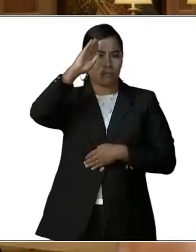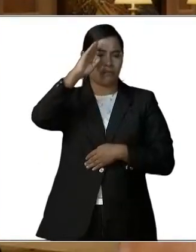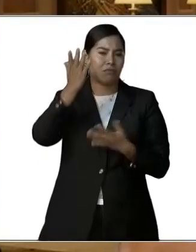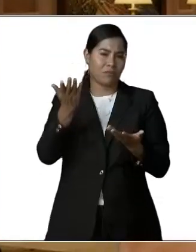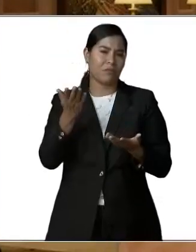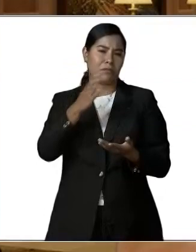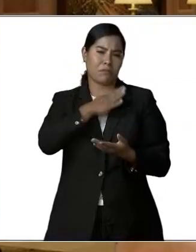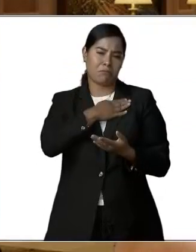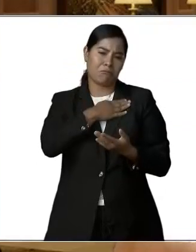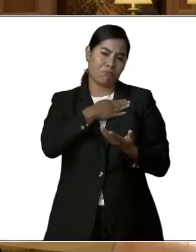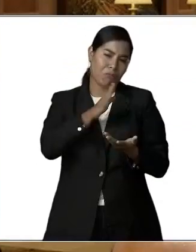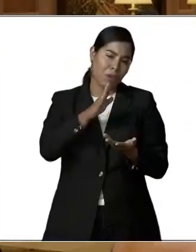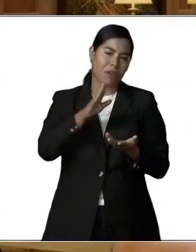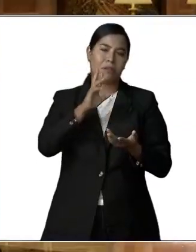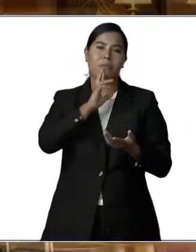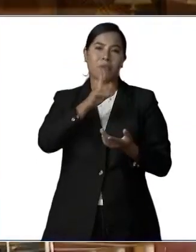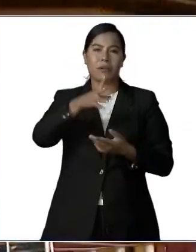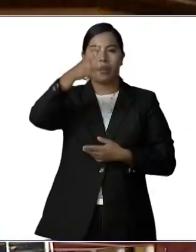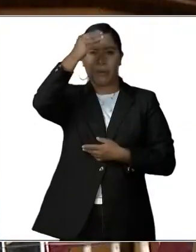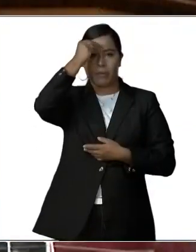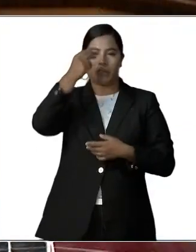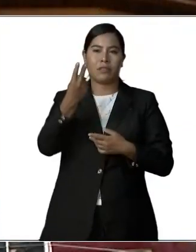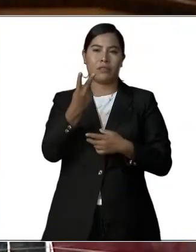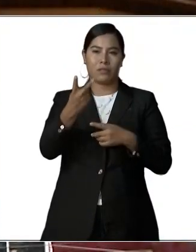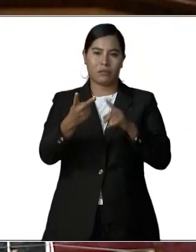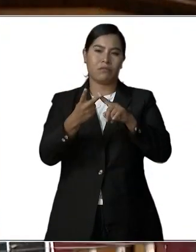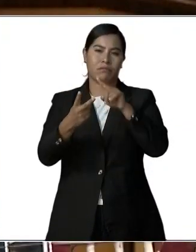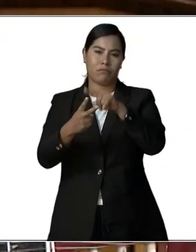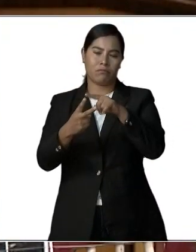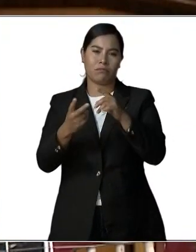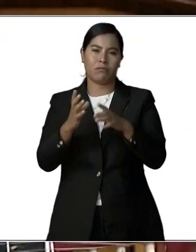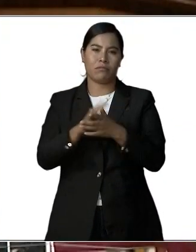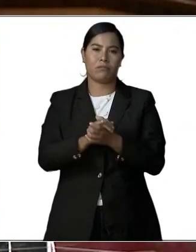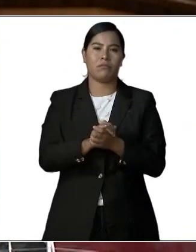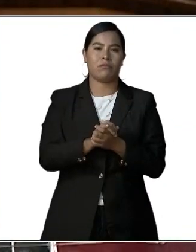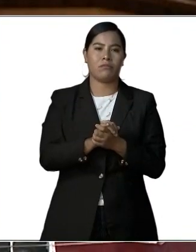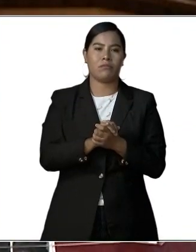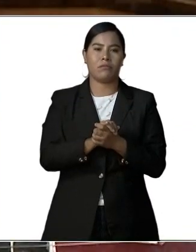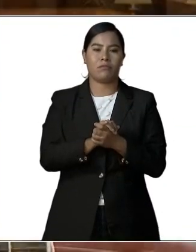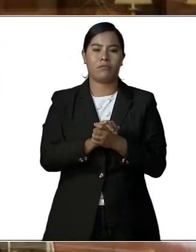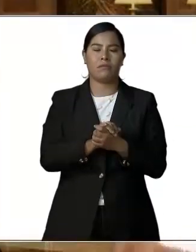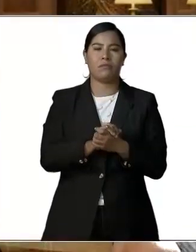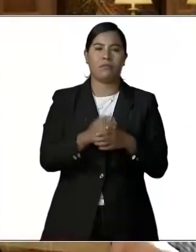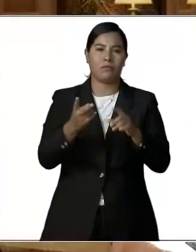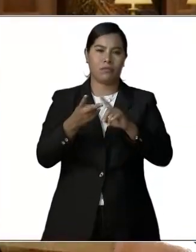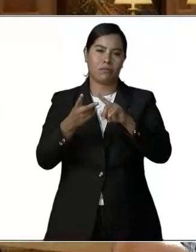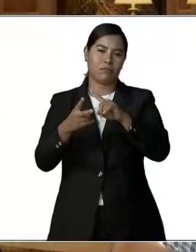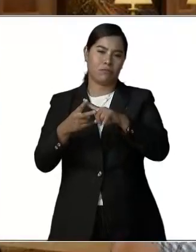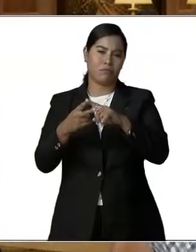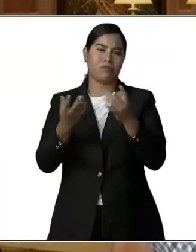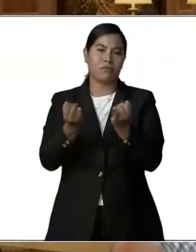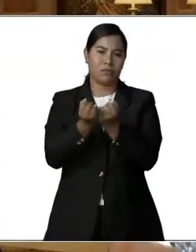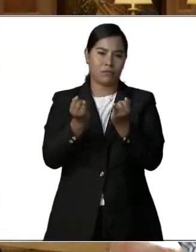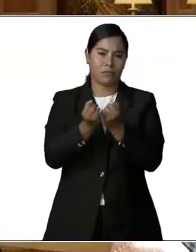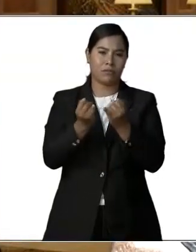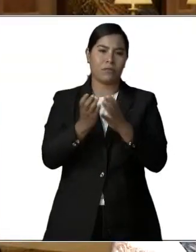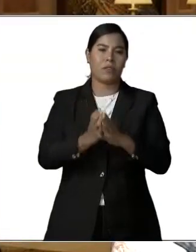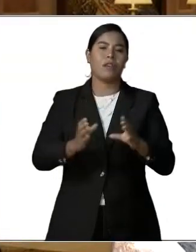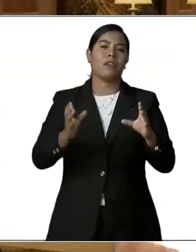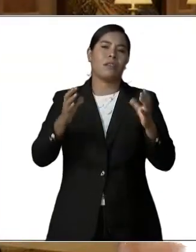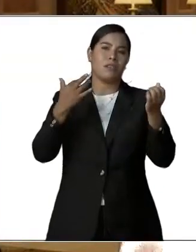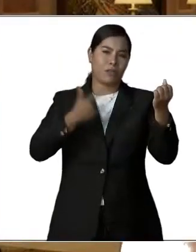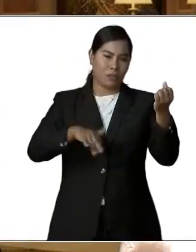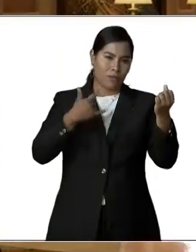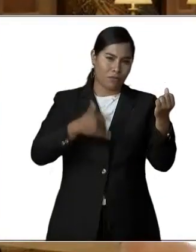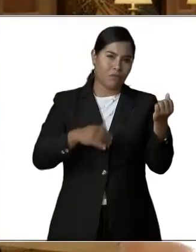muchas cosas de esas, ¿no? Uh-huh. Pero si quieres conservar lo que es la rondalla tradicional, tienes que respetar lo que mencionas tú acertadamente, ¿no? La ejecución de los